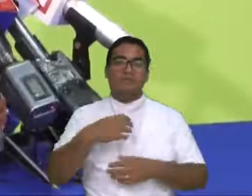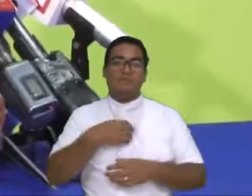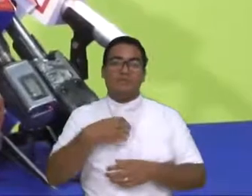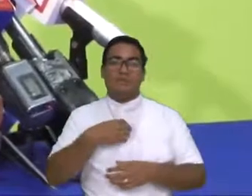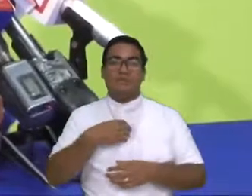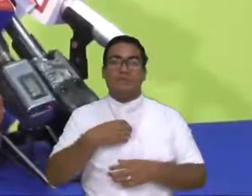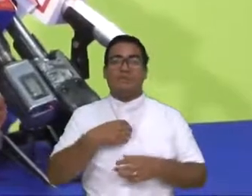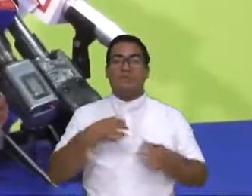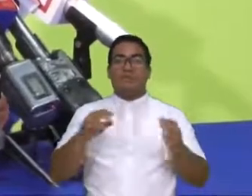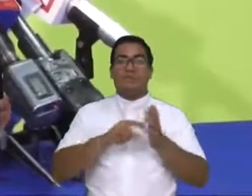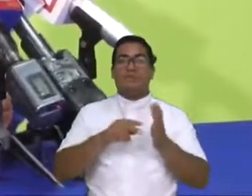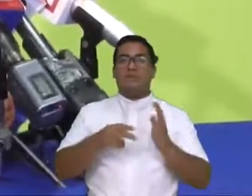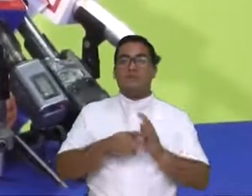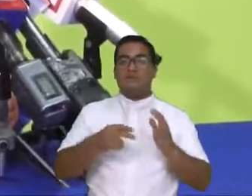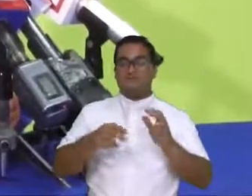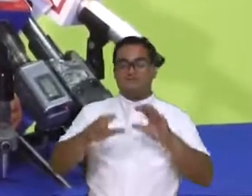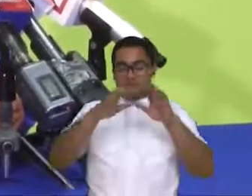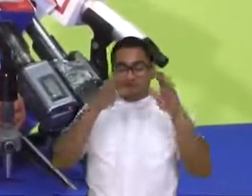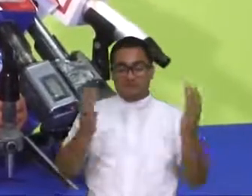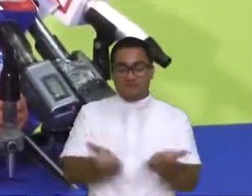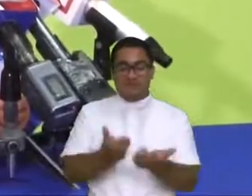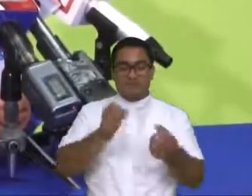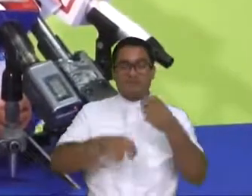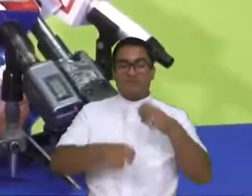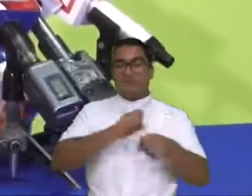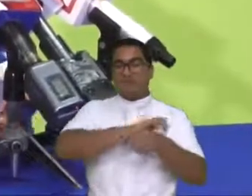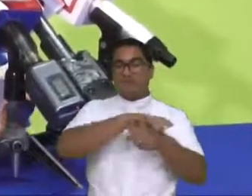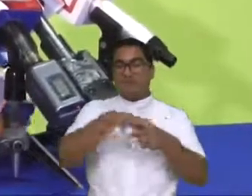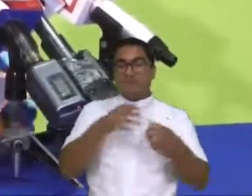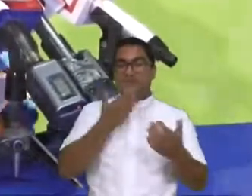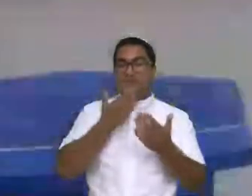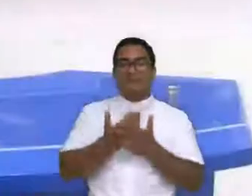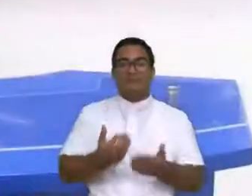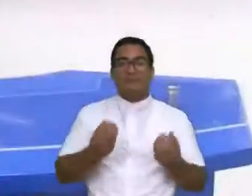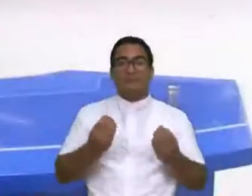situación que está a nivel mundial del coronavirus. Muchísimas gracias.